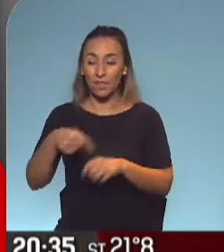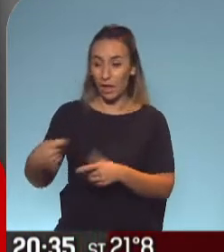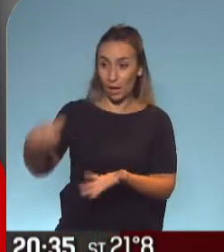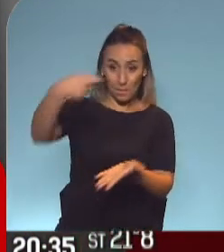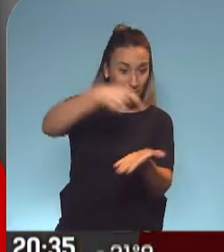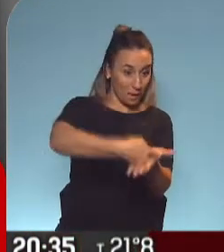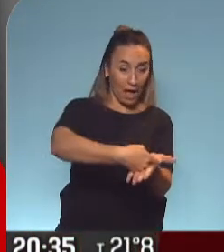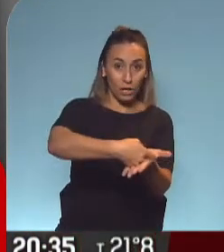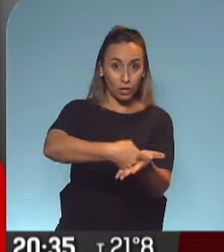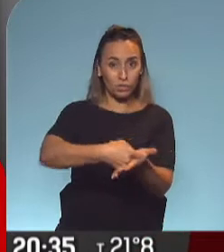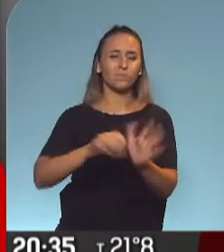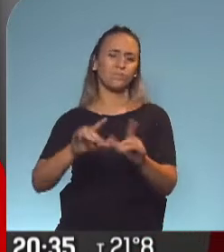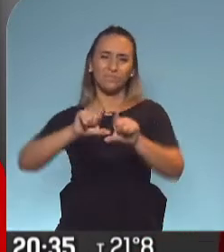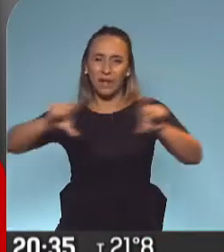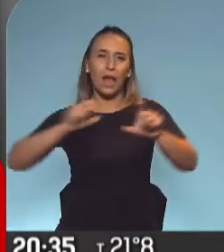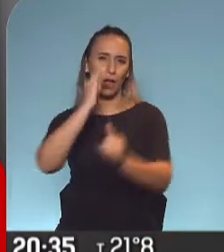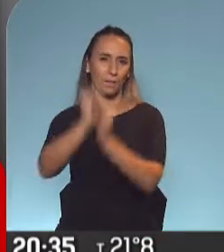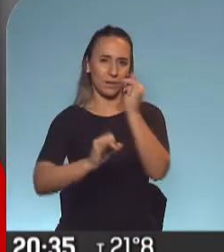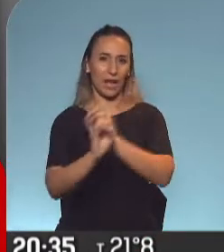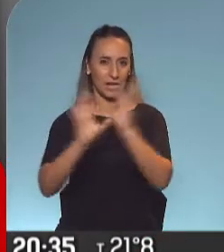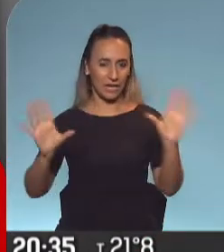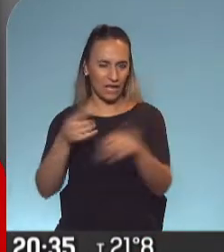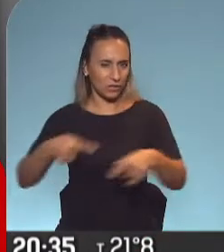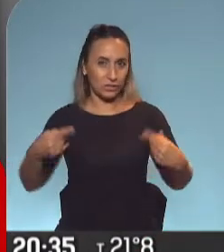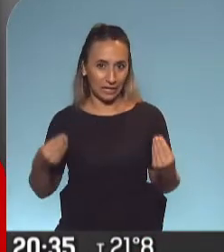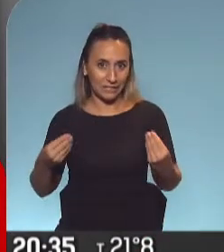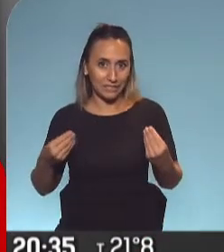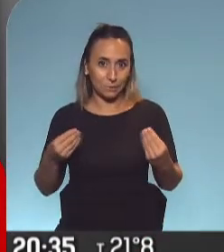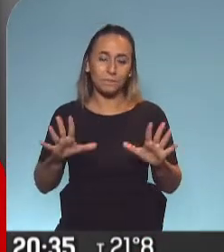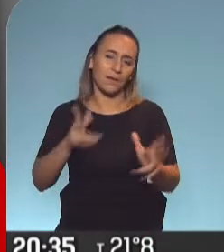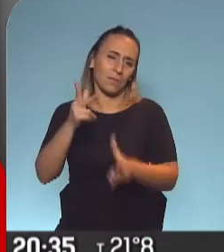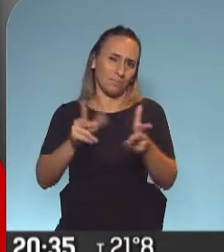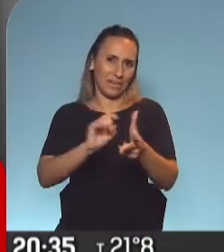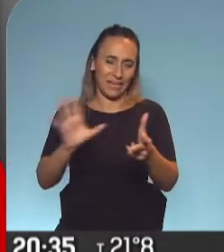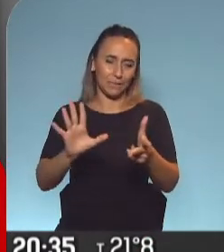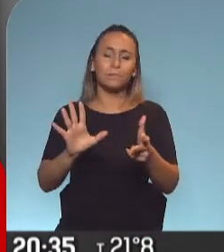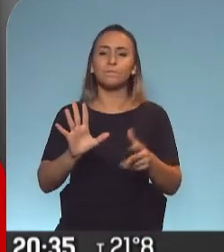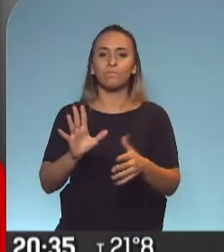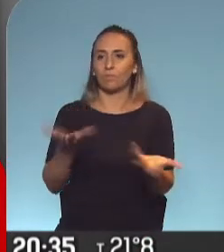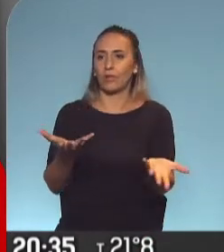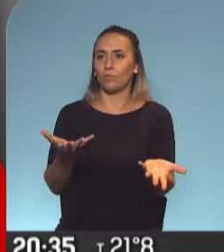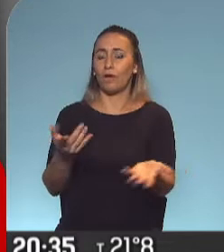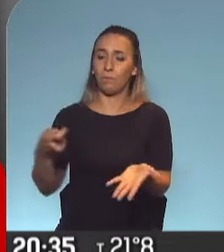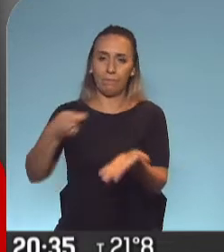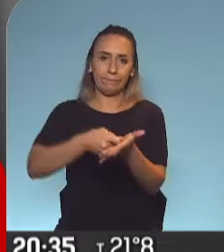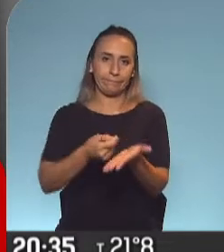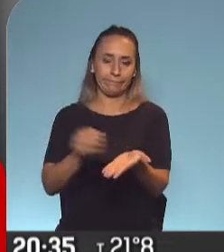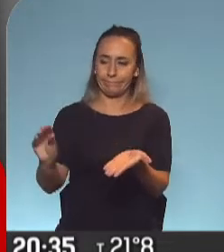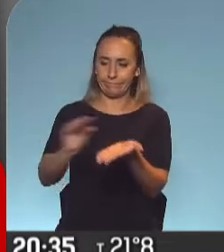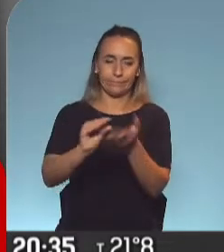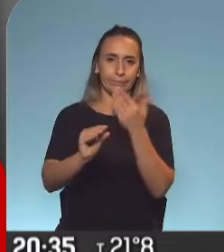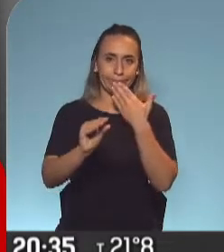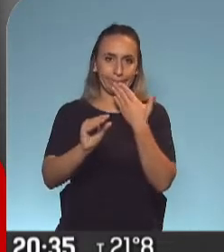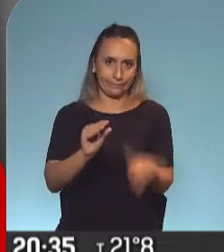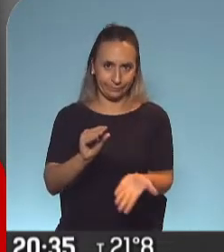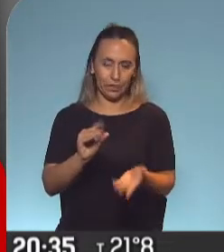del aporte instituido. A ver, vamos a decirlo como en lengua coloquial, no le hace nada lo que tiene que pagar. Exactamente. No le afecta nada